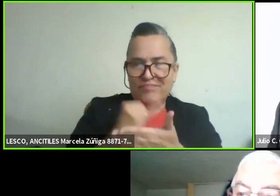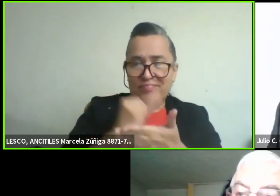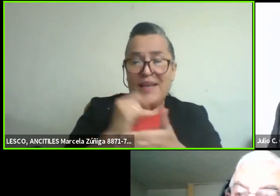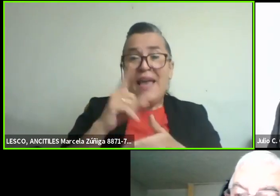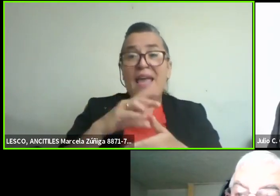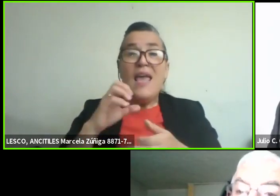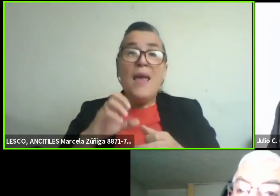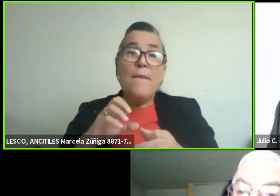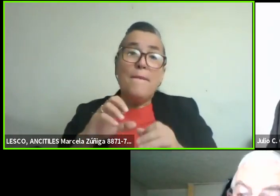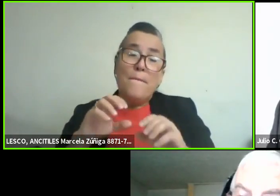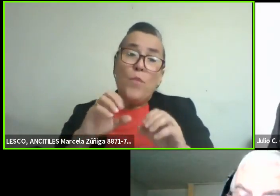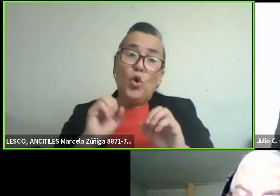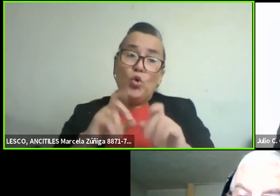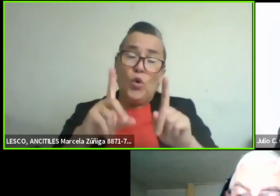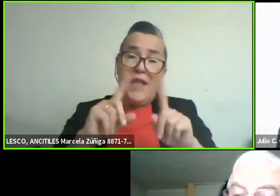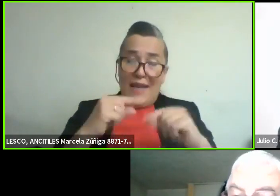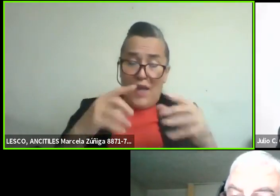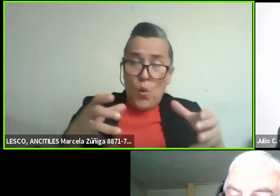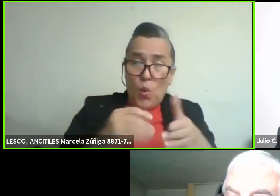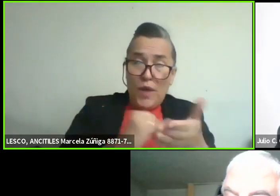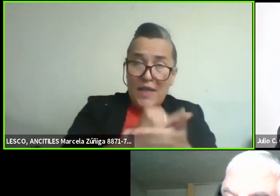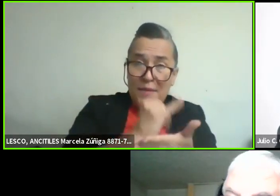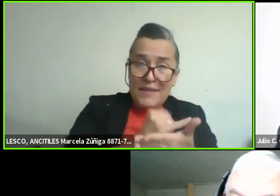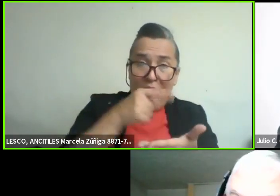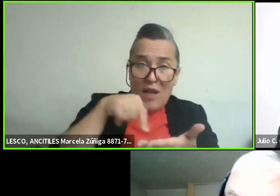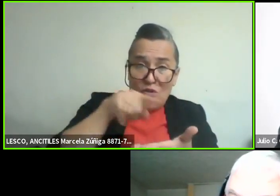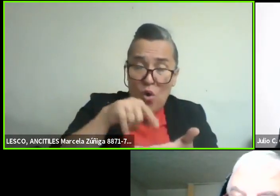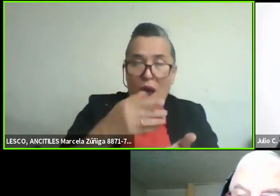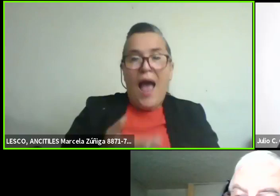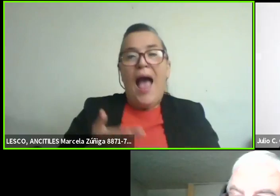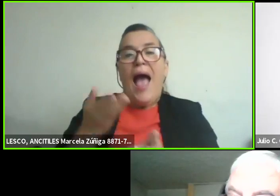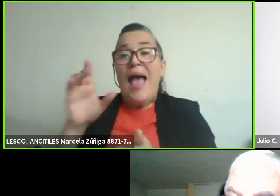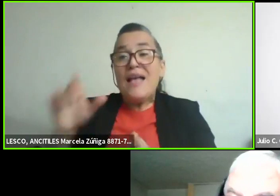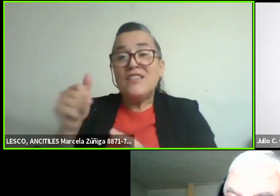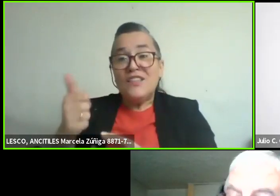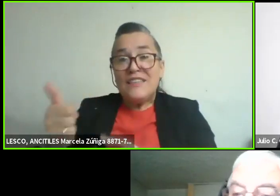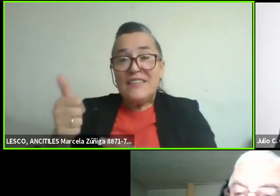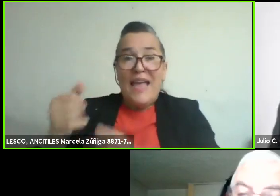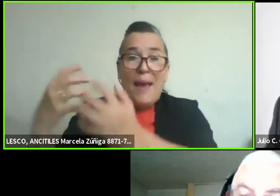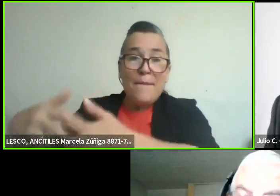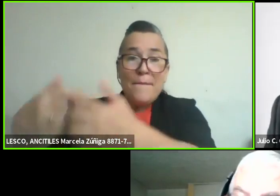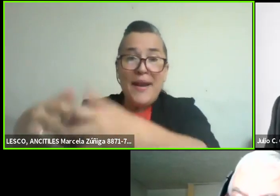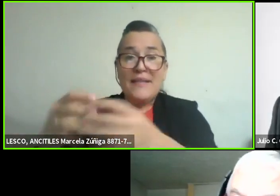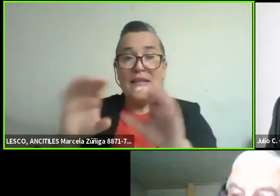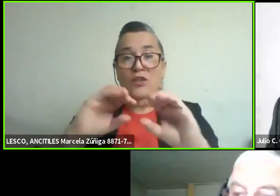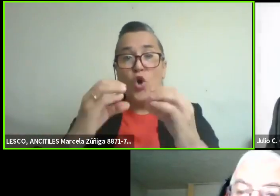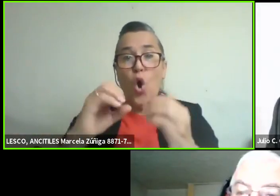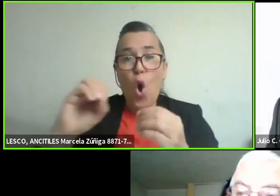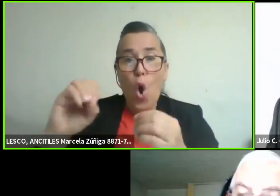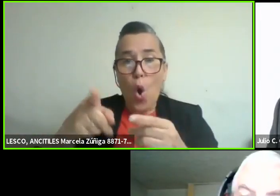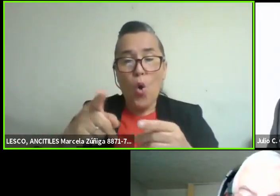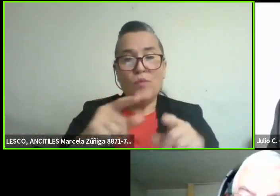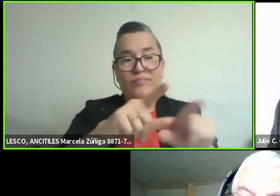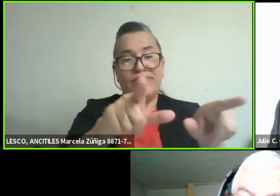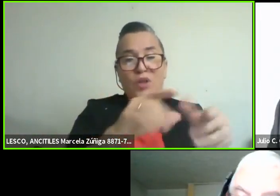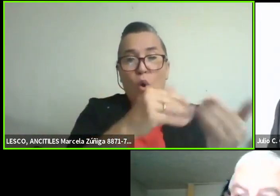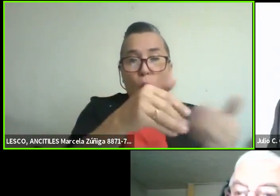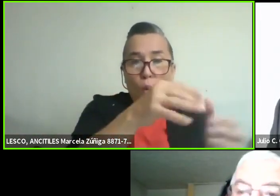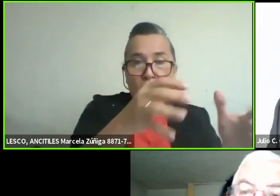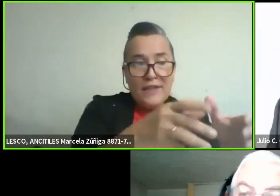que los colectivos de investigación aporten a estos sectores de empresas de operativa de sectores comunitarios